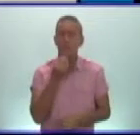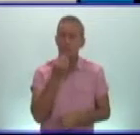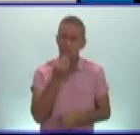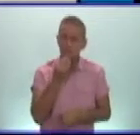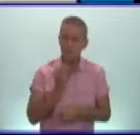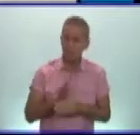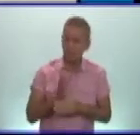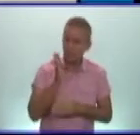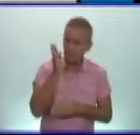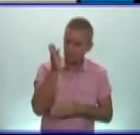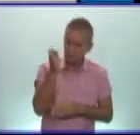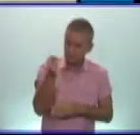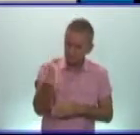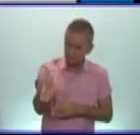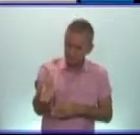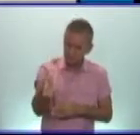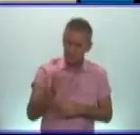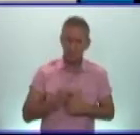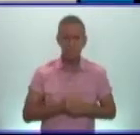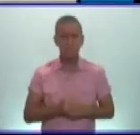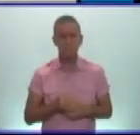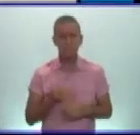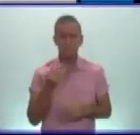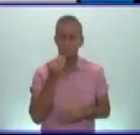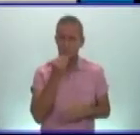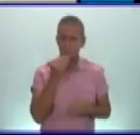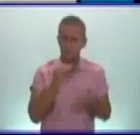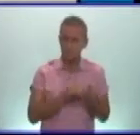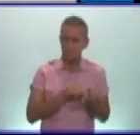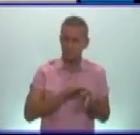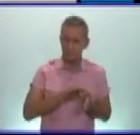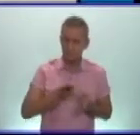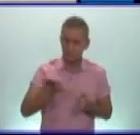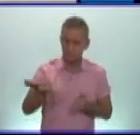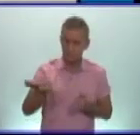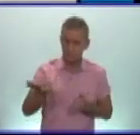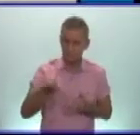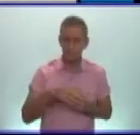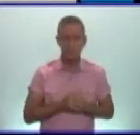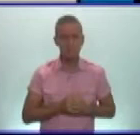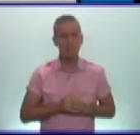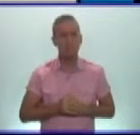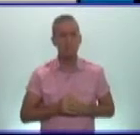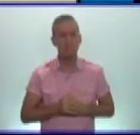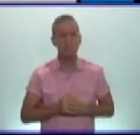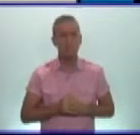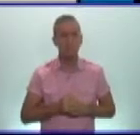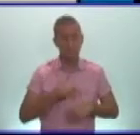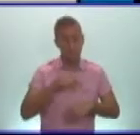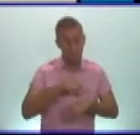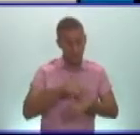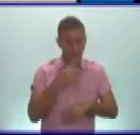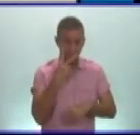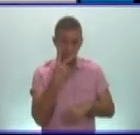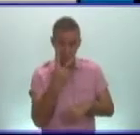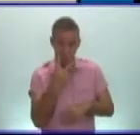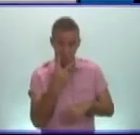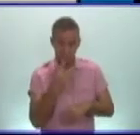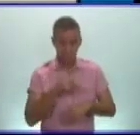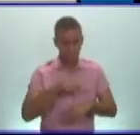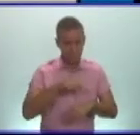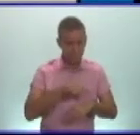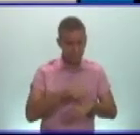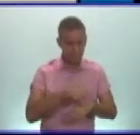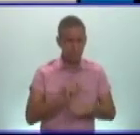por supuesto, cuando enviamos la carta. Los dejamos un breve tiempo para que observen cómo podemos